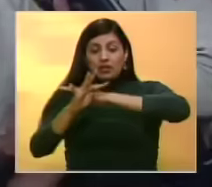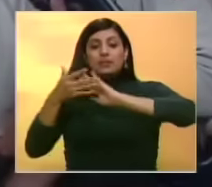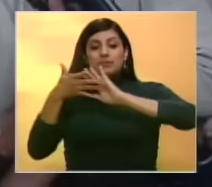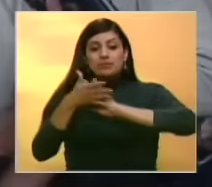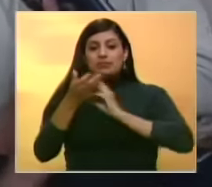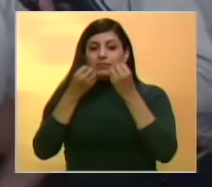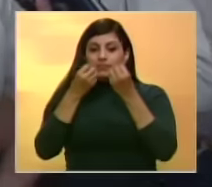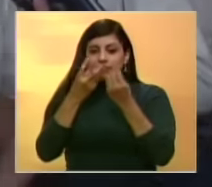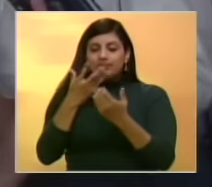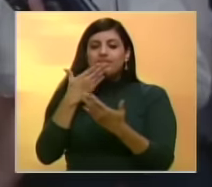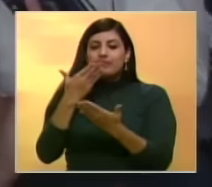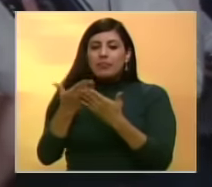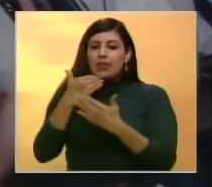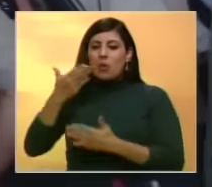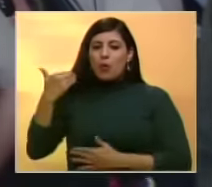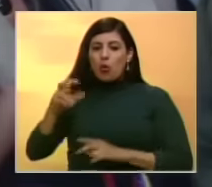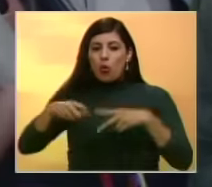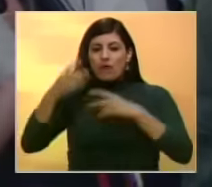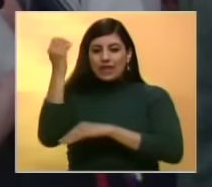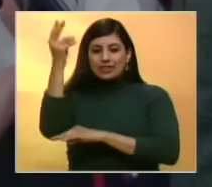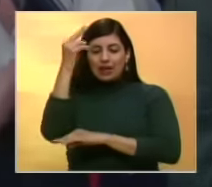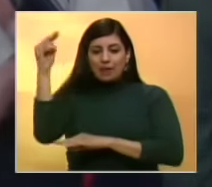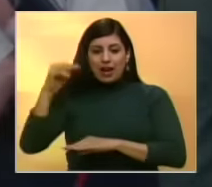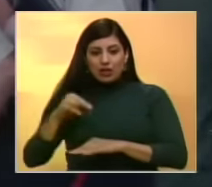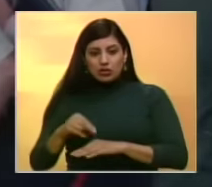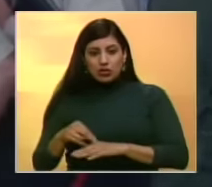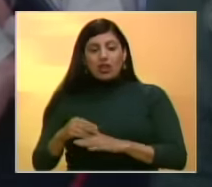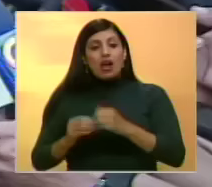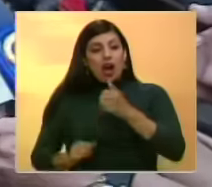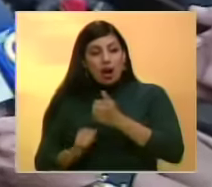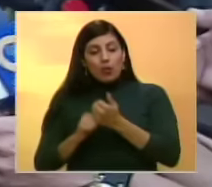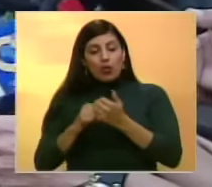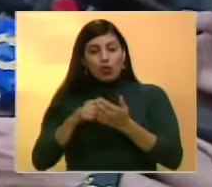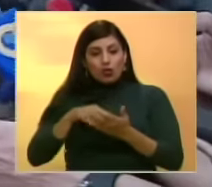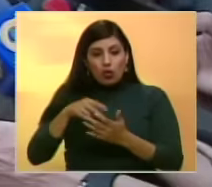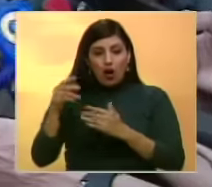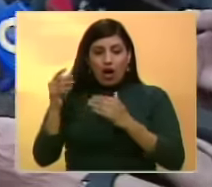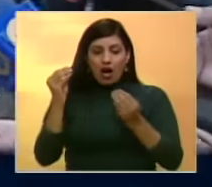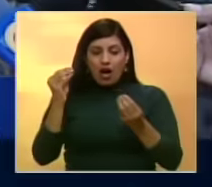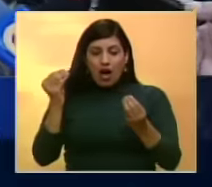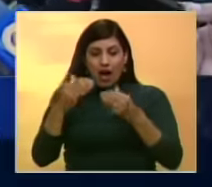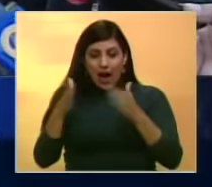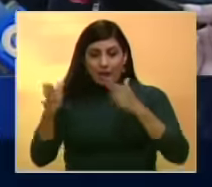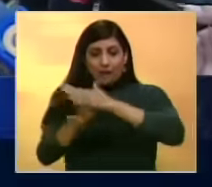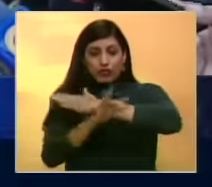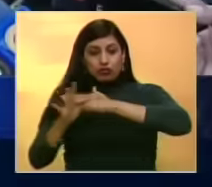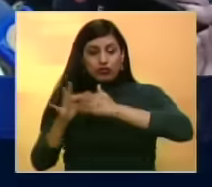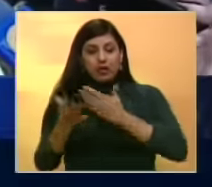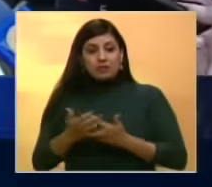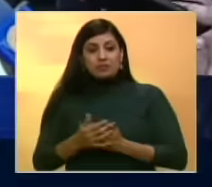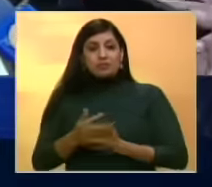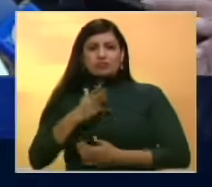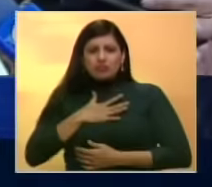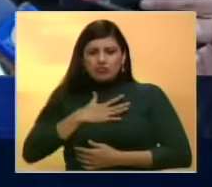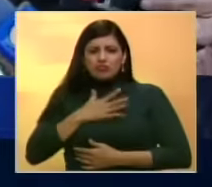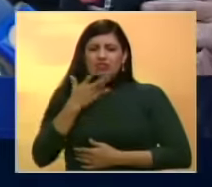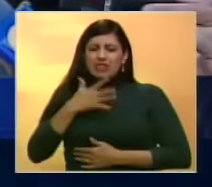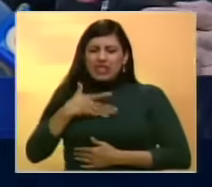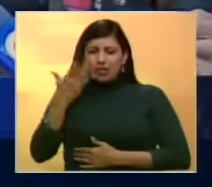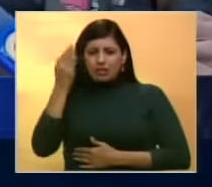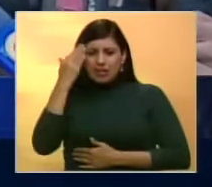planteamiento que hiciera recientemente la nueva Asamblea Nacional de restablecer el paso binacional yo quisiera saber qué